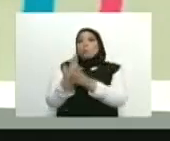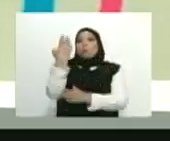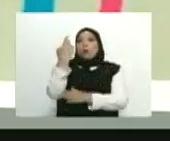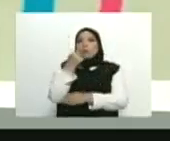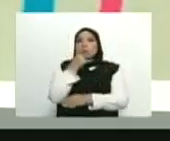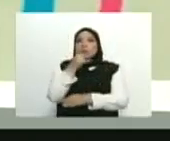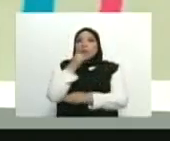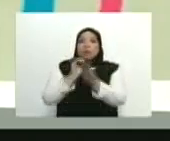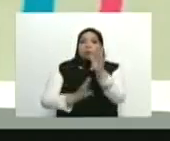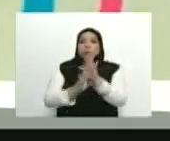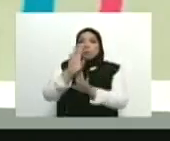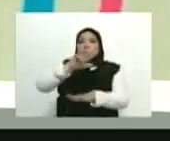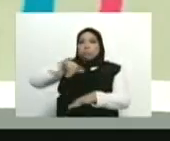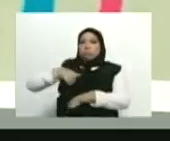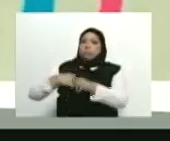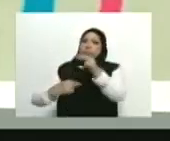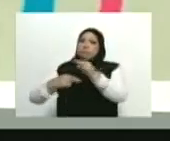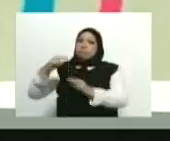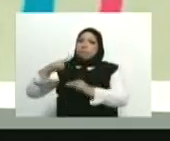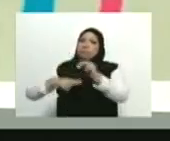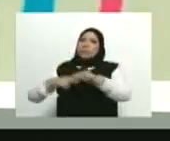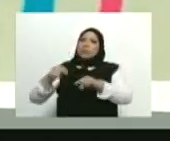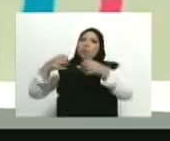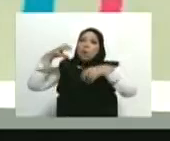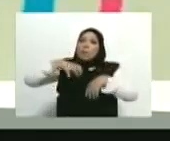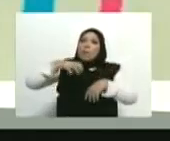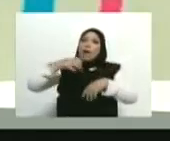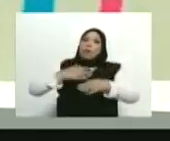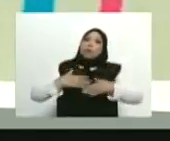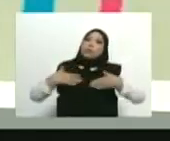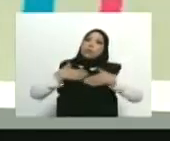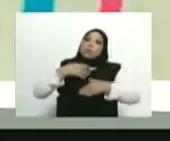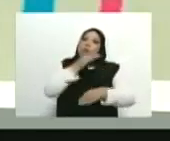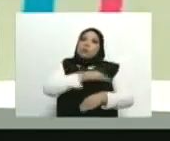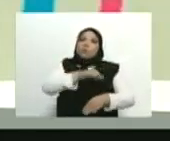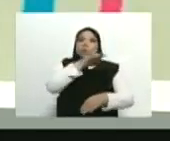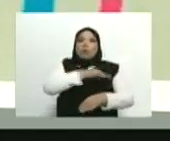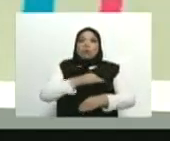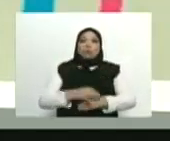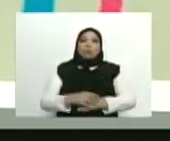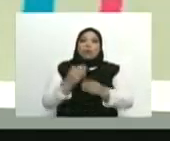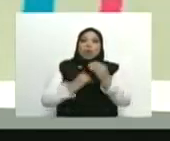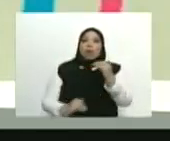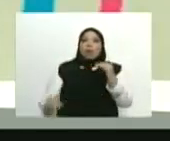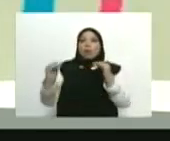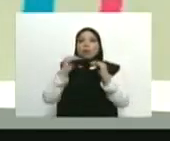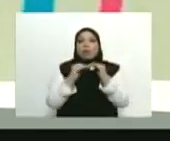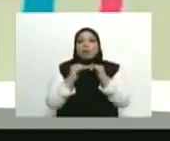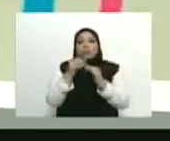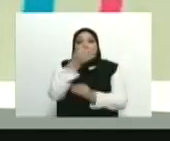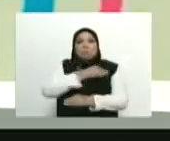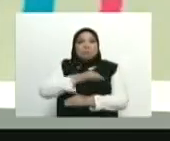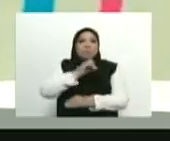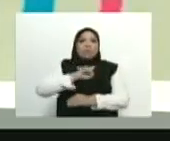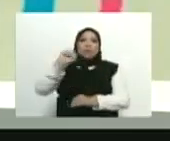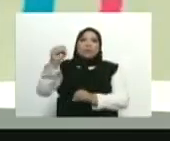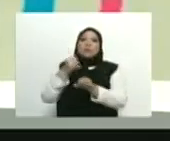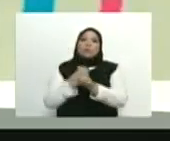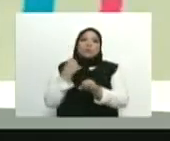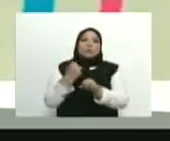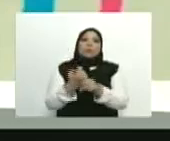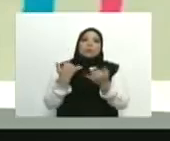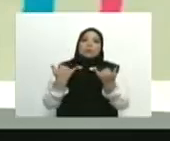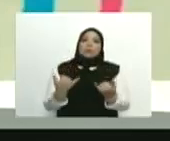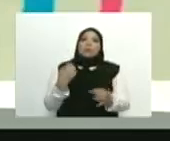económica, el objetivo de la construcción de un estado de bienestar social, igualitario, socialista,